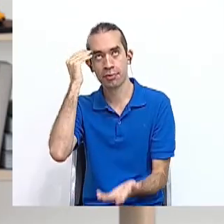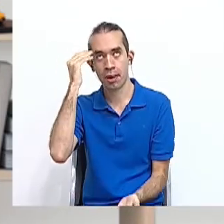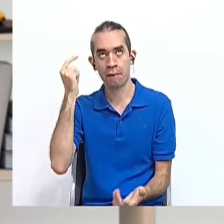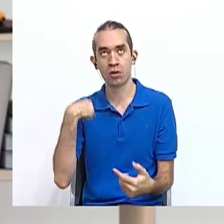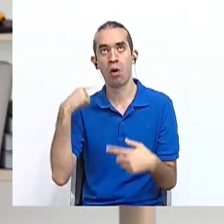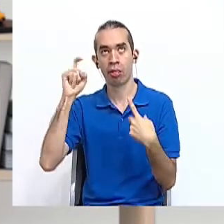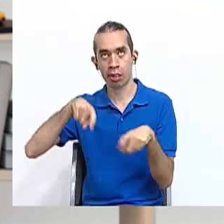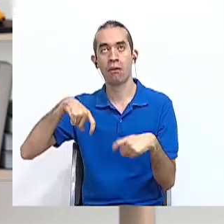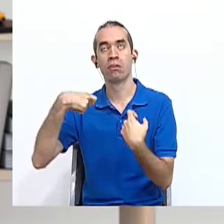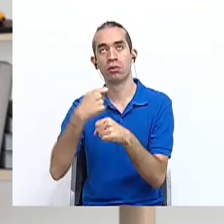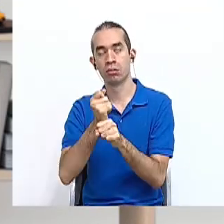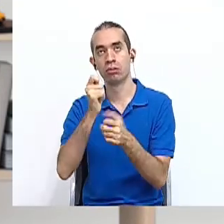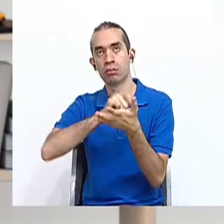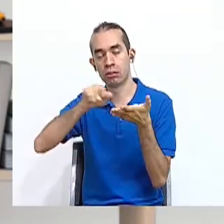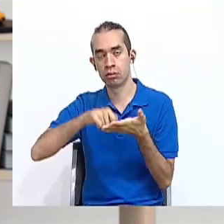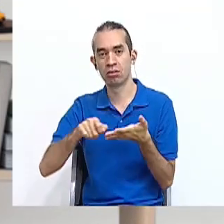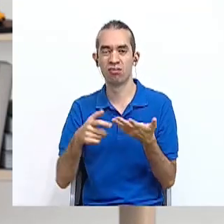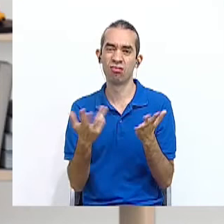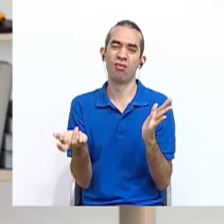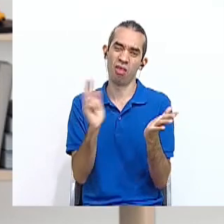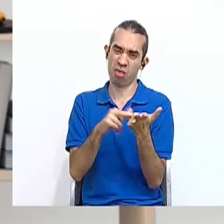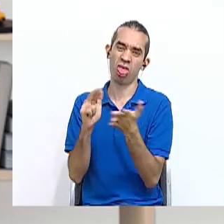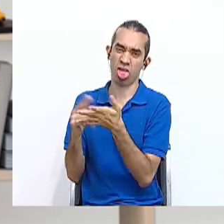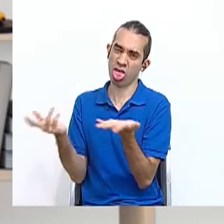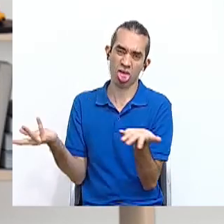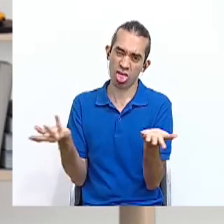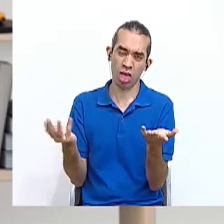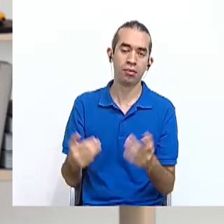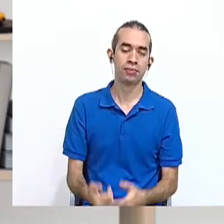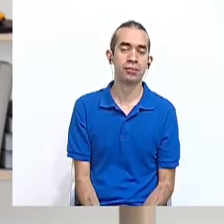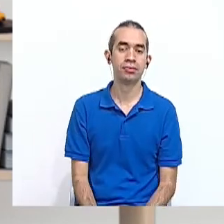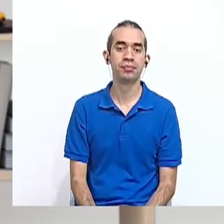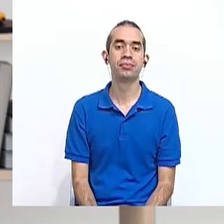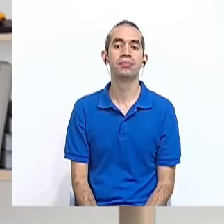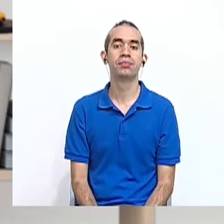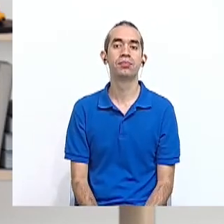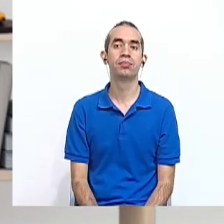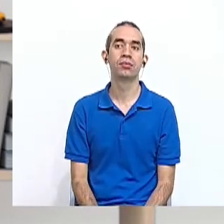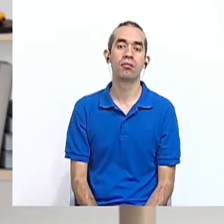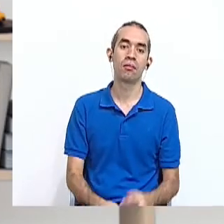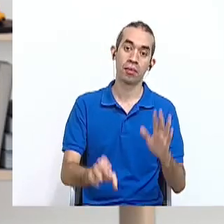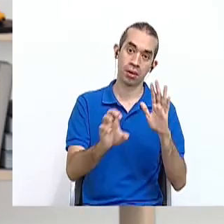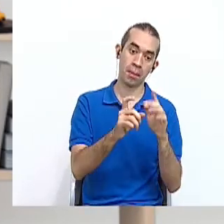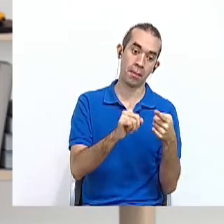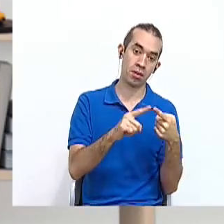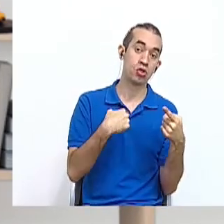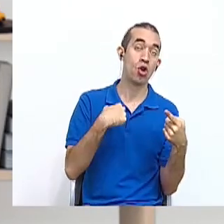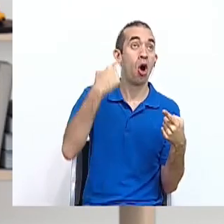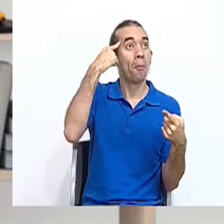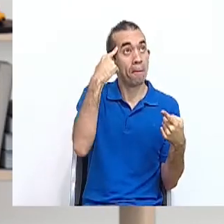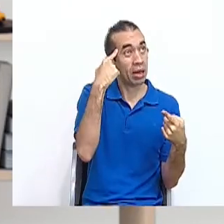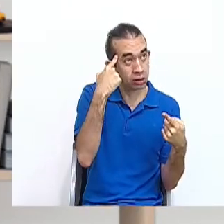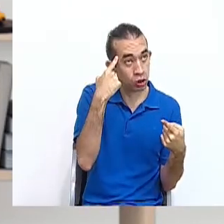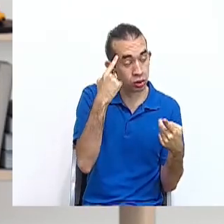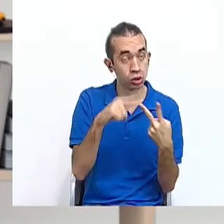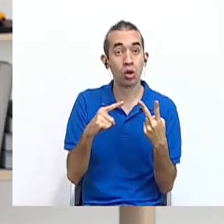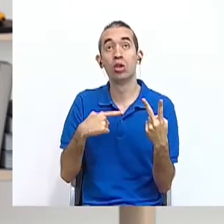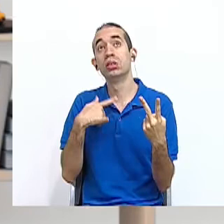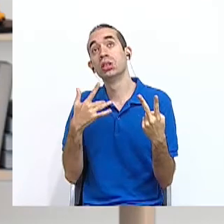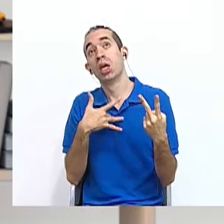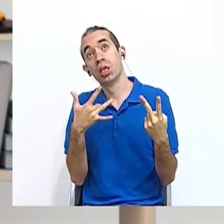serían redundancias. Entonces, tomen apunte ahí y ni yo pienso que, yo siento